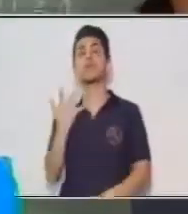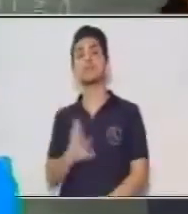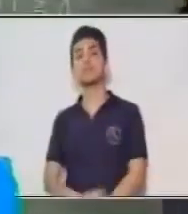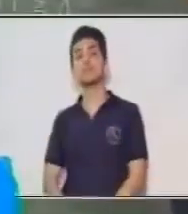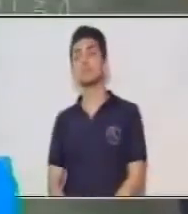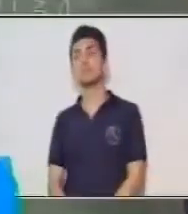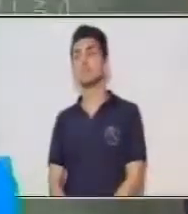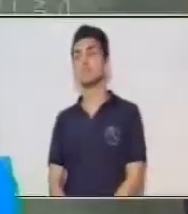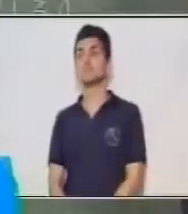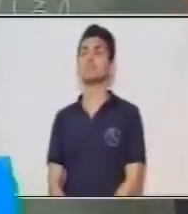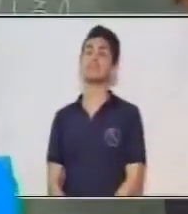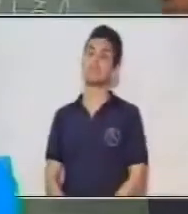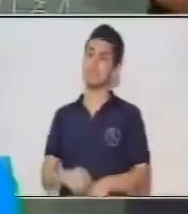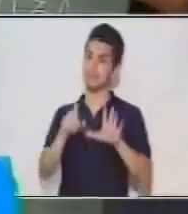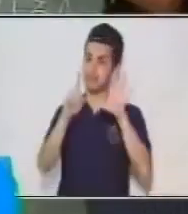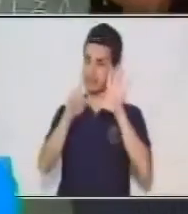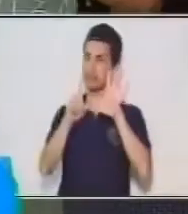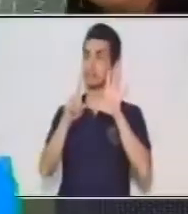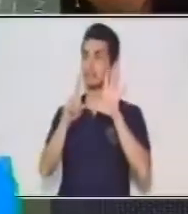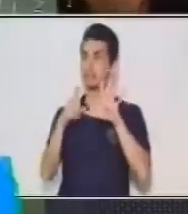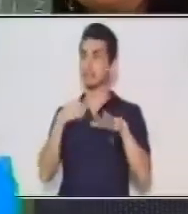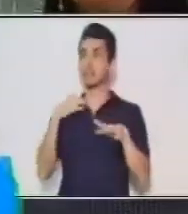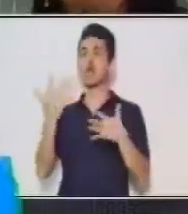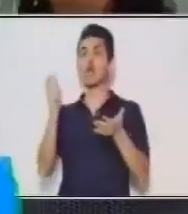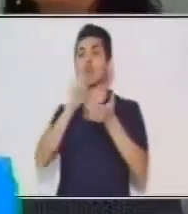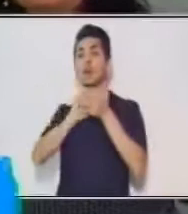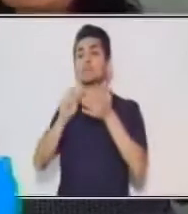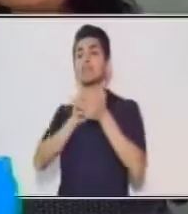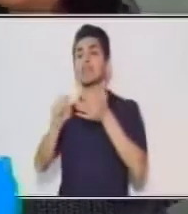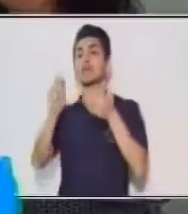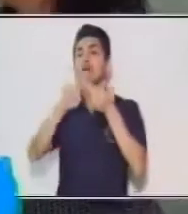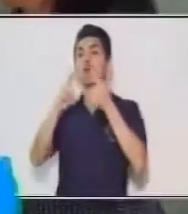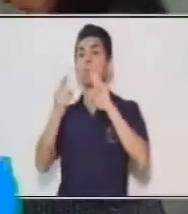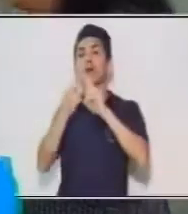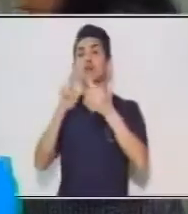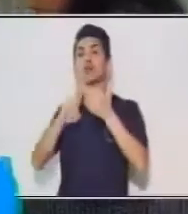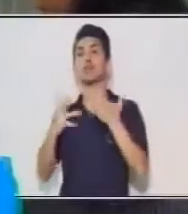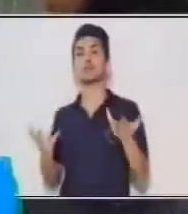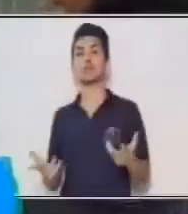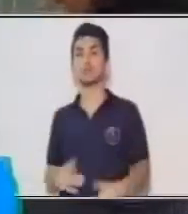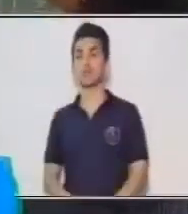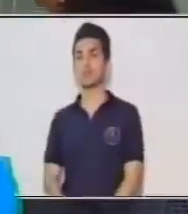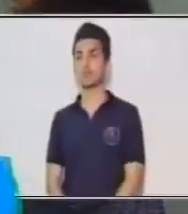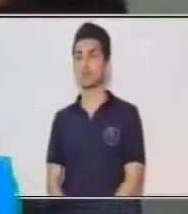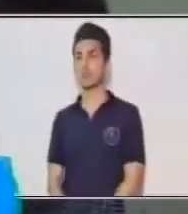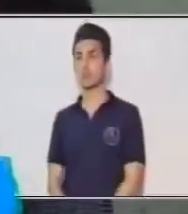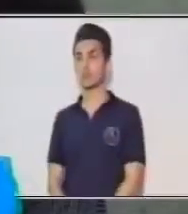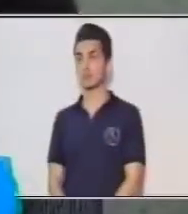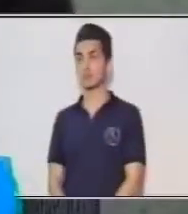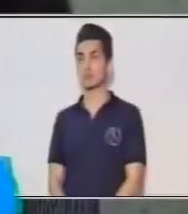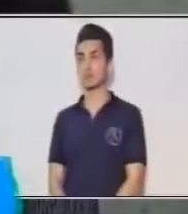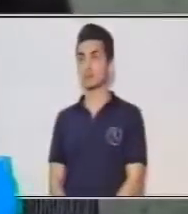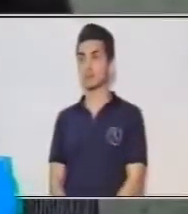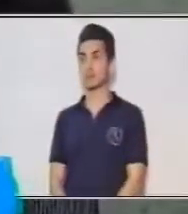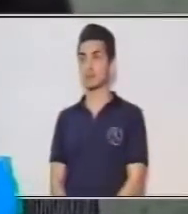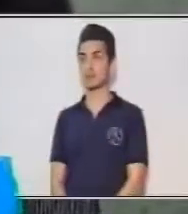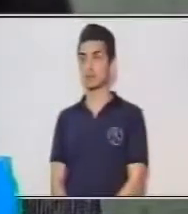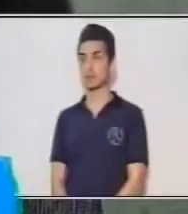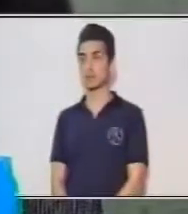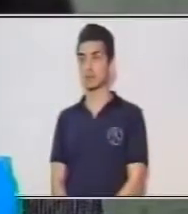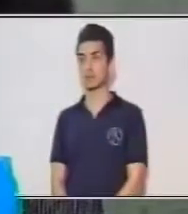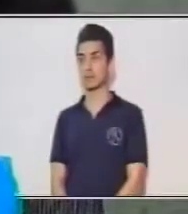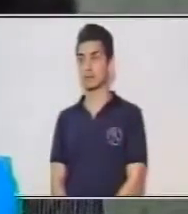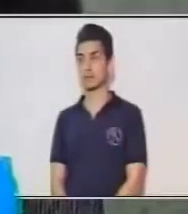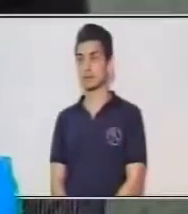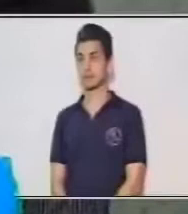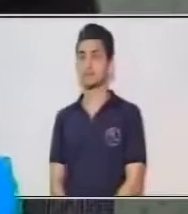Nos quedaría 6. ¿Y cómo lo pondríamos en números romanos? Excelente. En números romanos lo